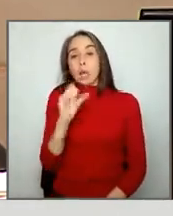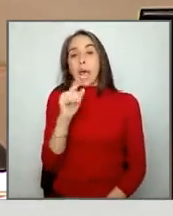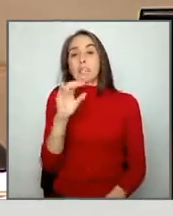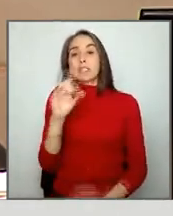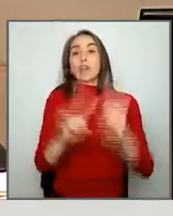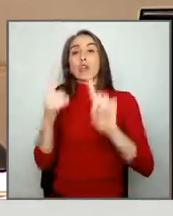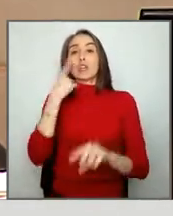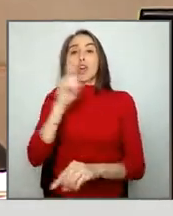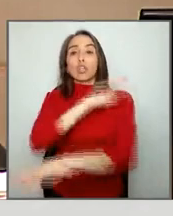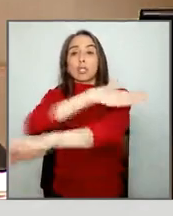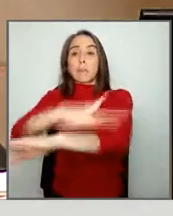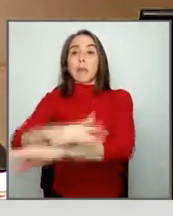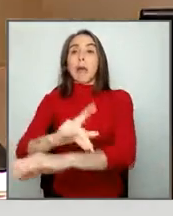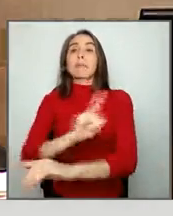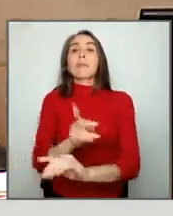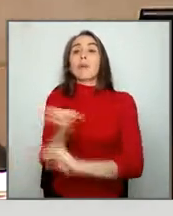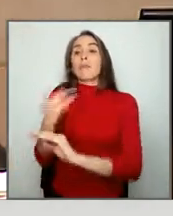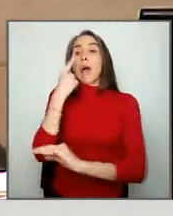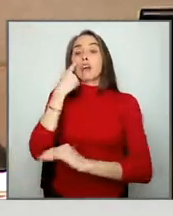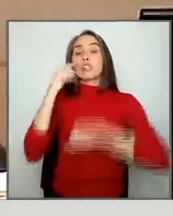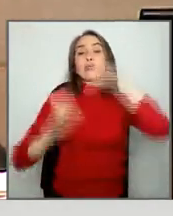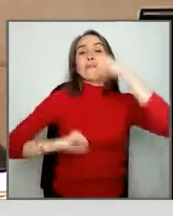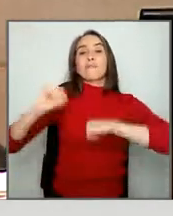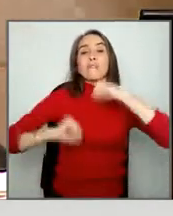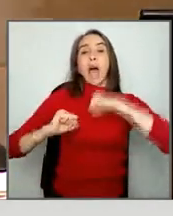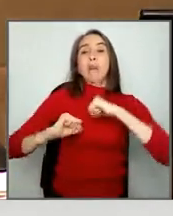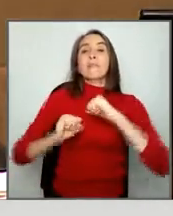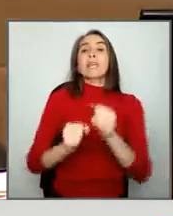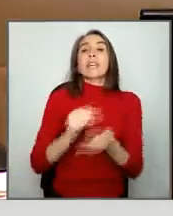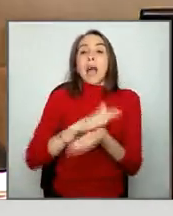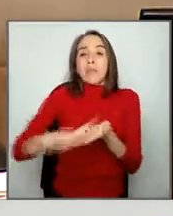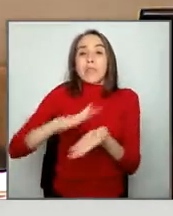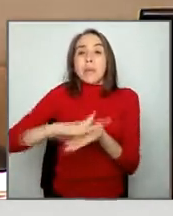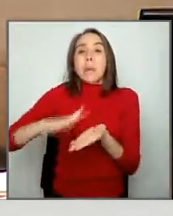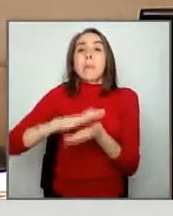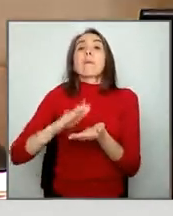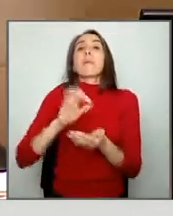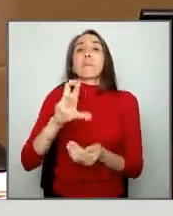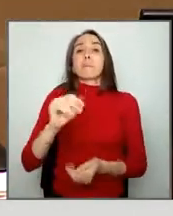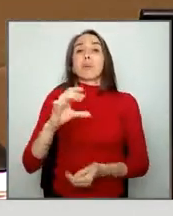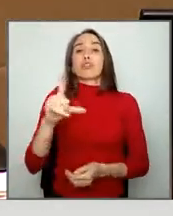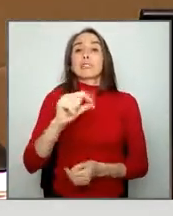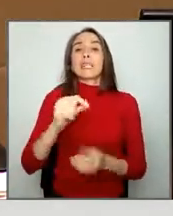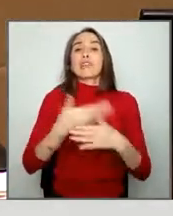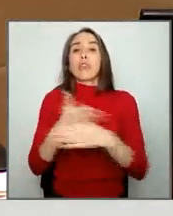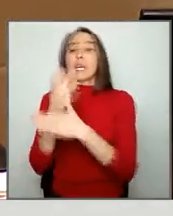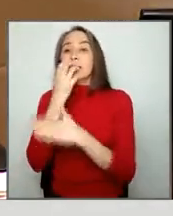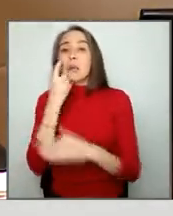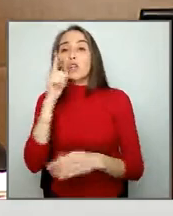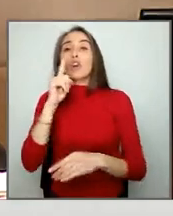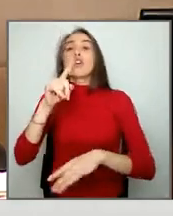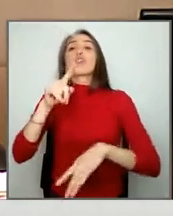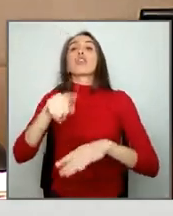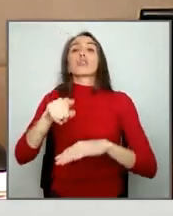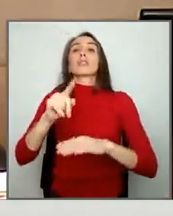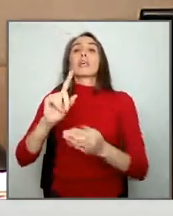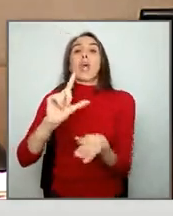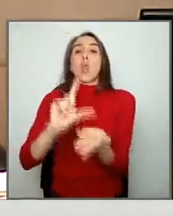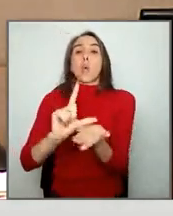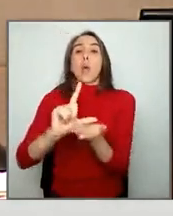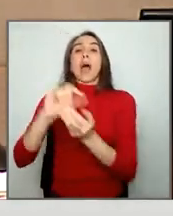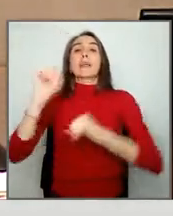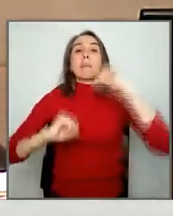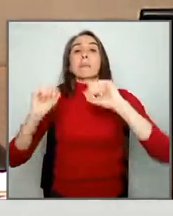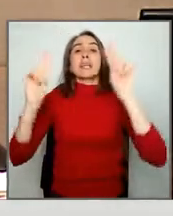las plantas de proceso menos conoce una piscicultura menos conocen un centro de un centro de cultivo Entonces